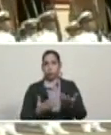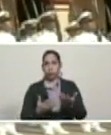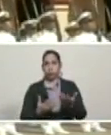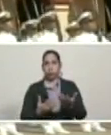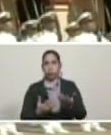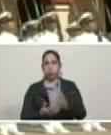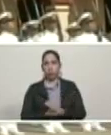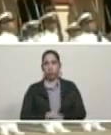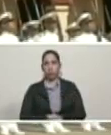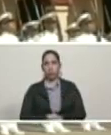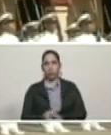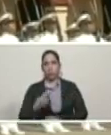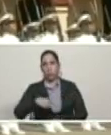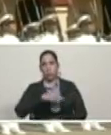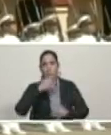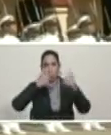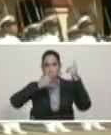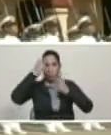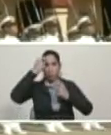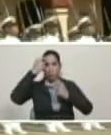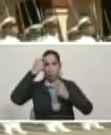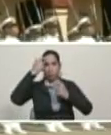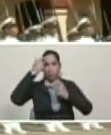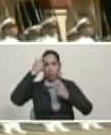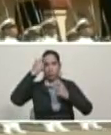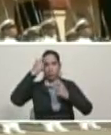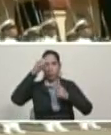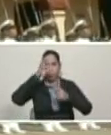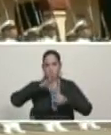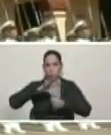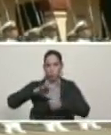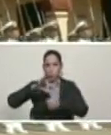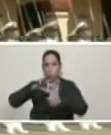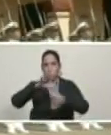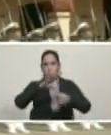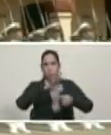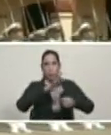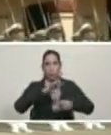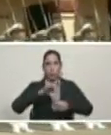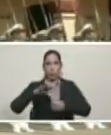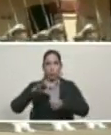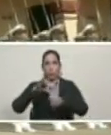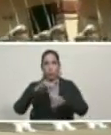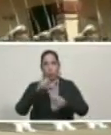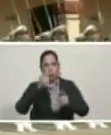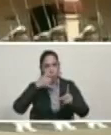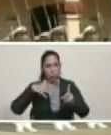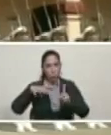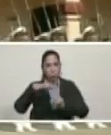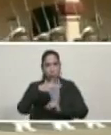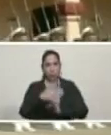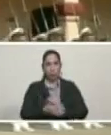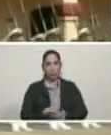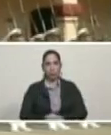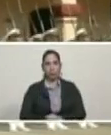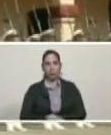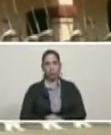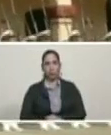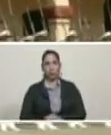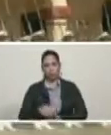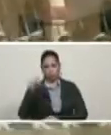que comandante Chávez sembró en tierra fértil, en corazón fértil. Y aquí